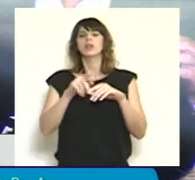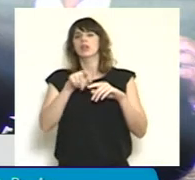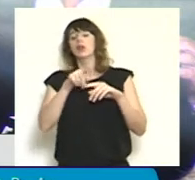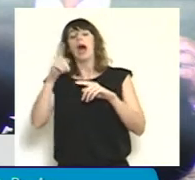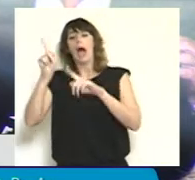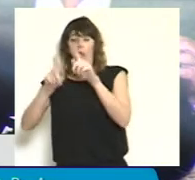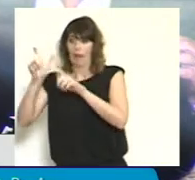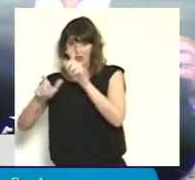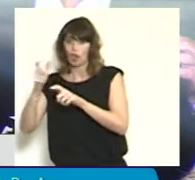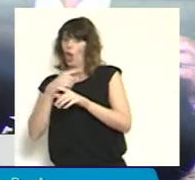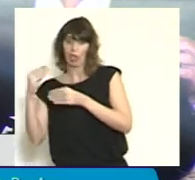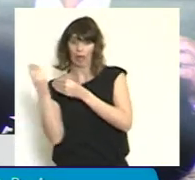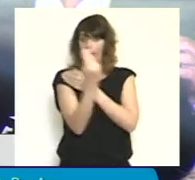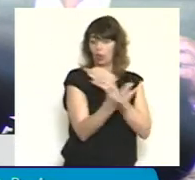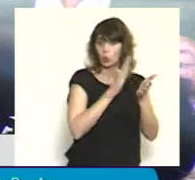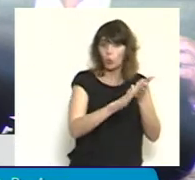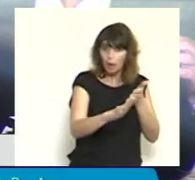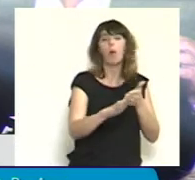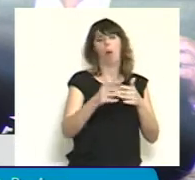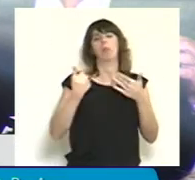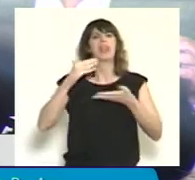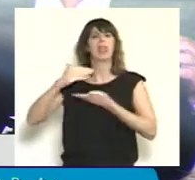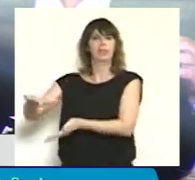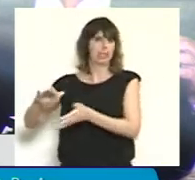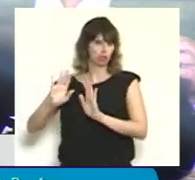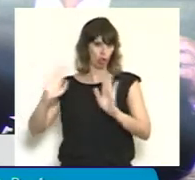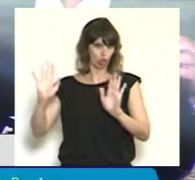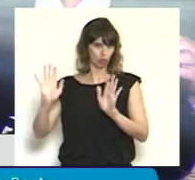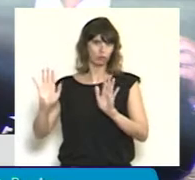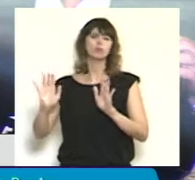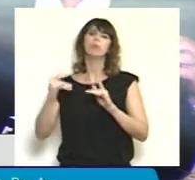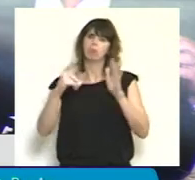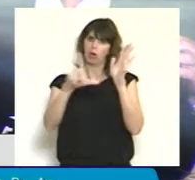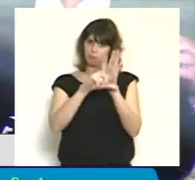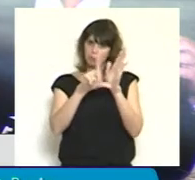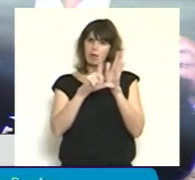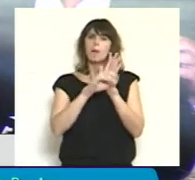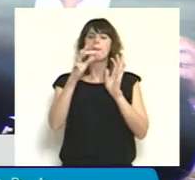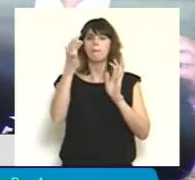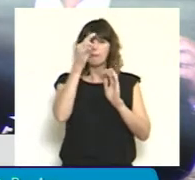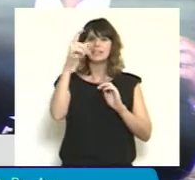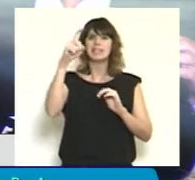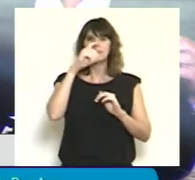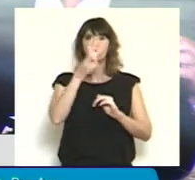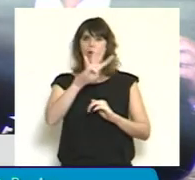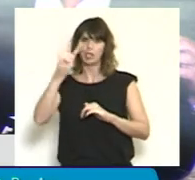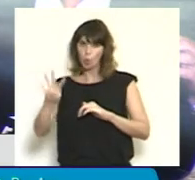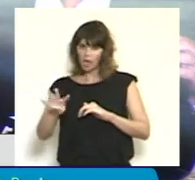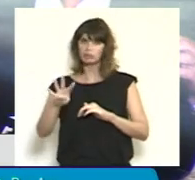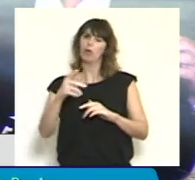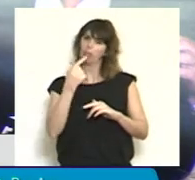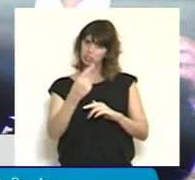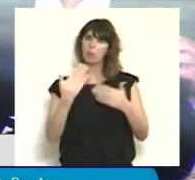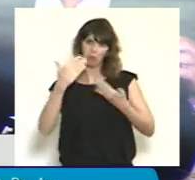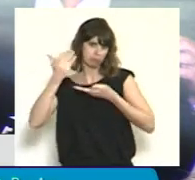incorporado va a tener derecho a la indemnización correspondiente que por ley 20744 le había sido